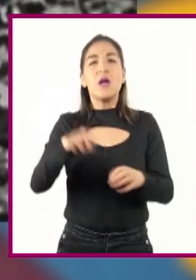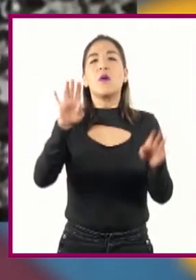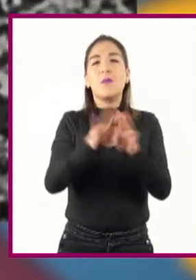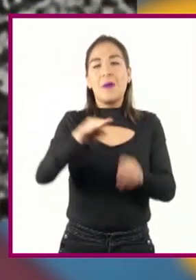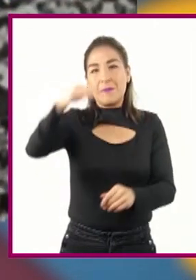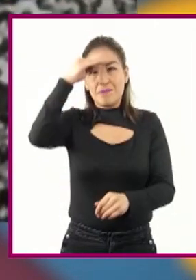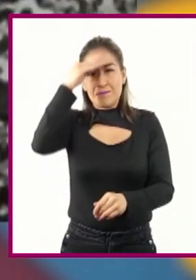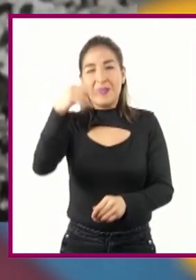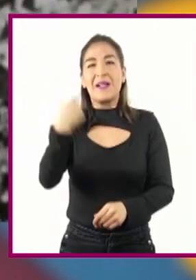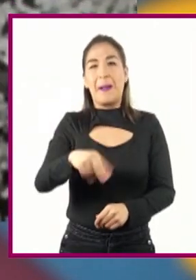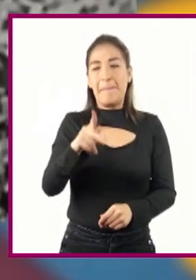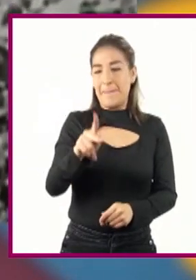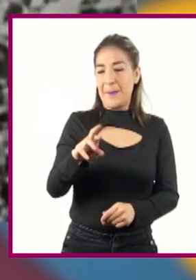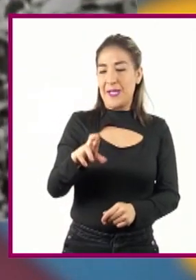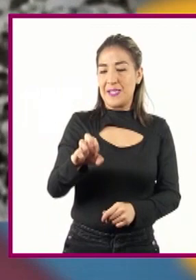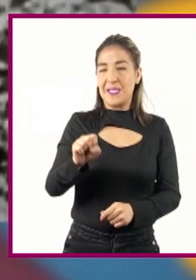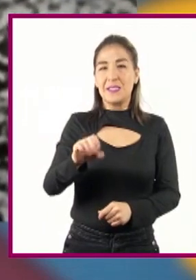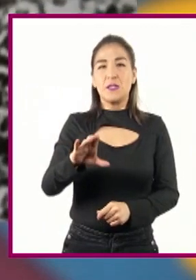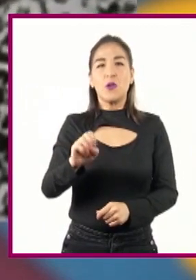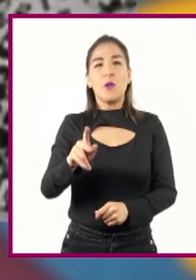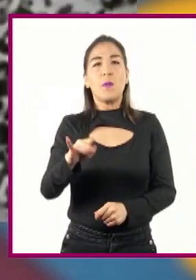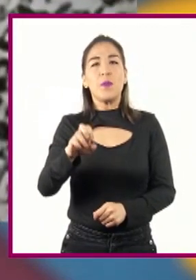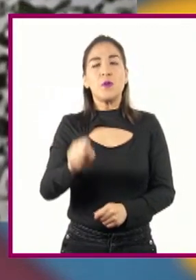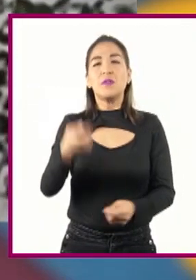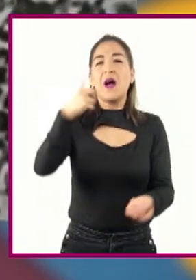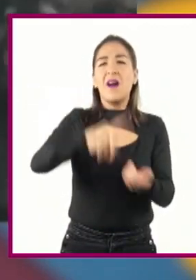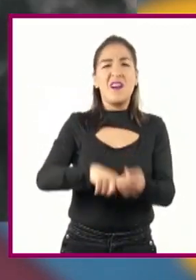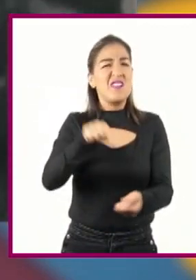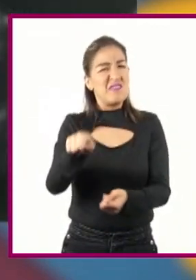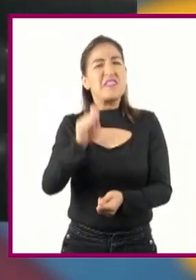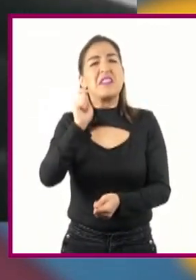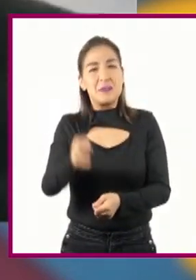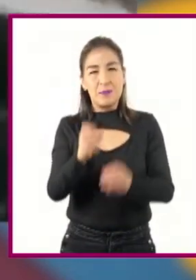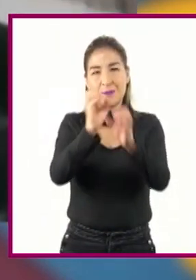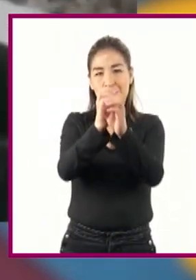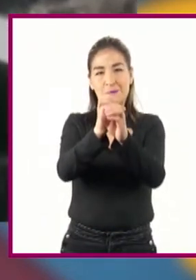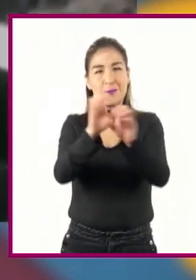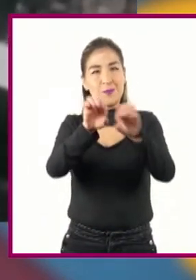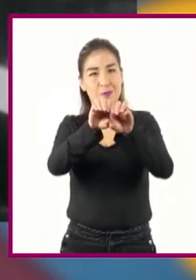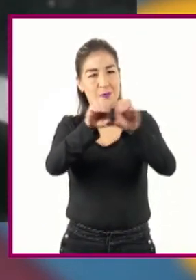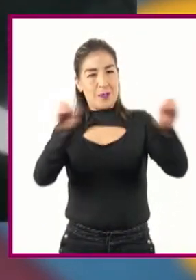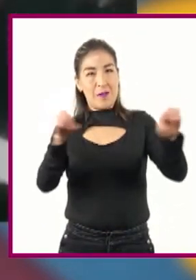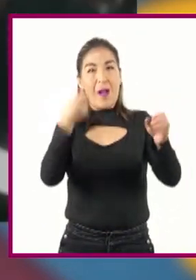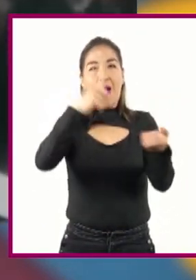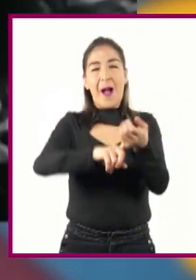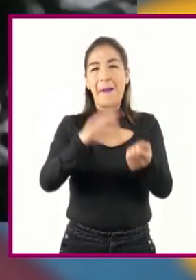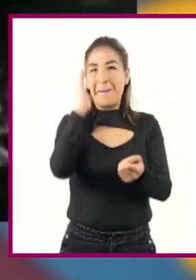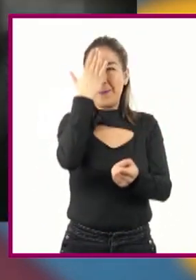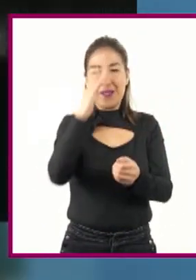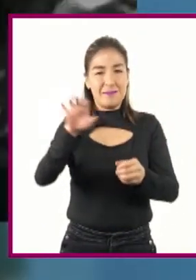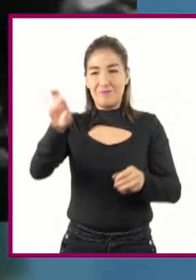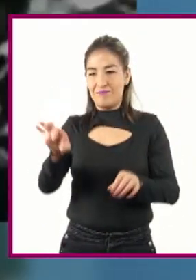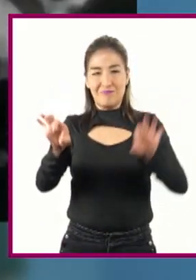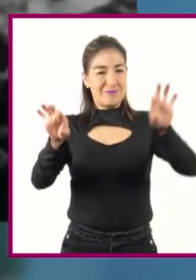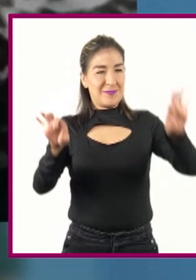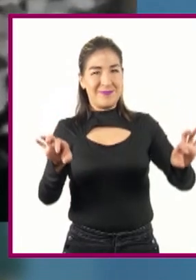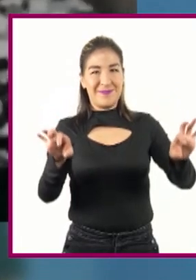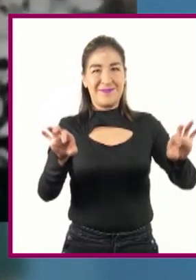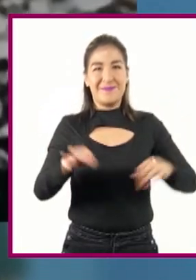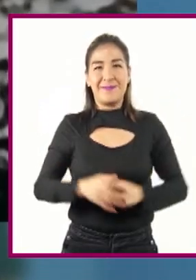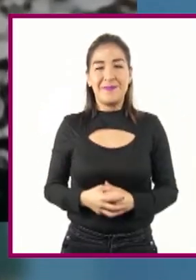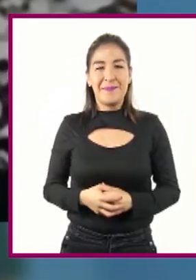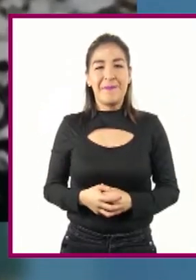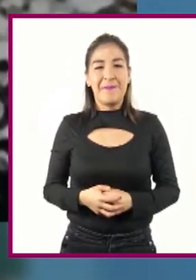improvisaban periscopios caseros, que consistían en un tubo con 2 espejos en ángulo, uno en cada